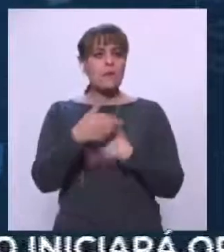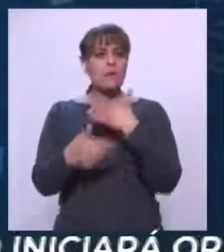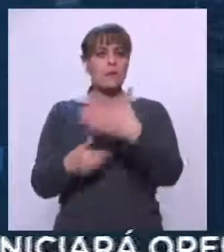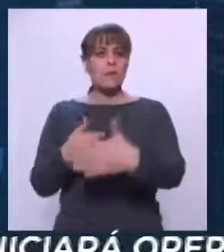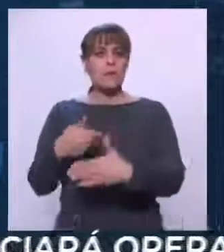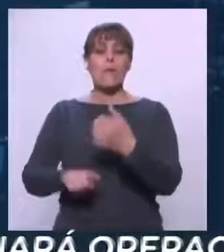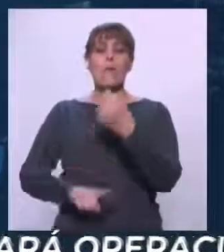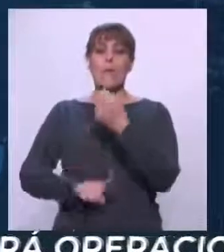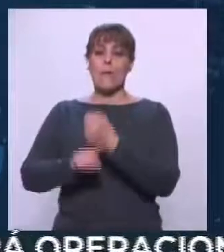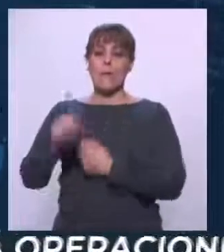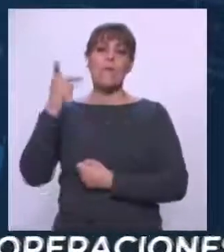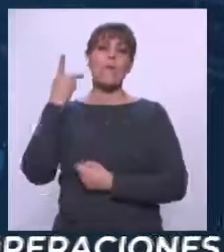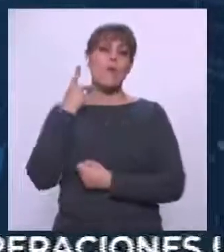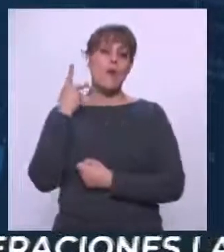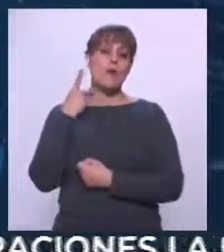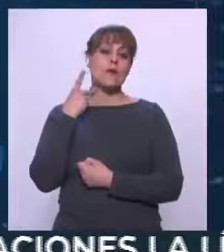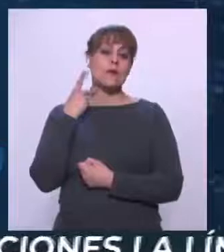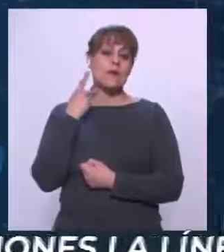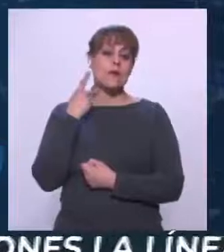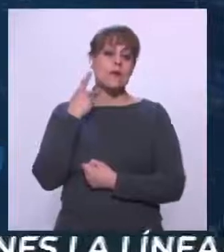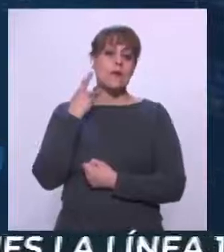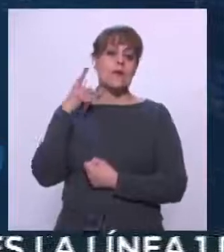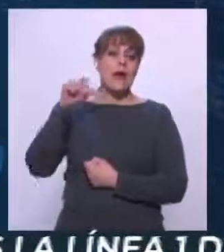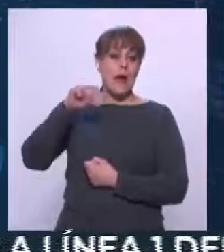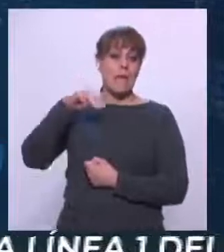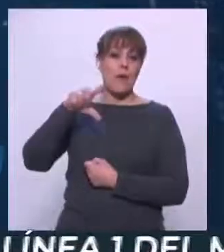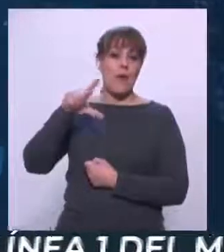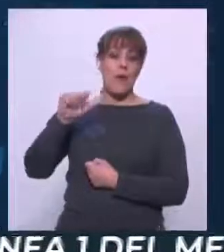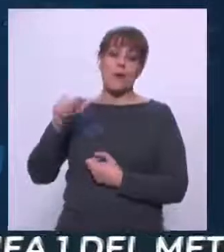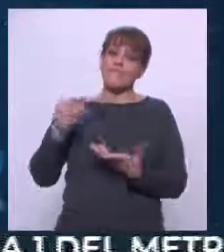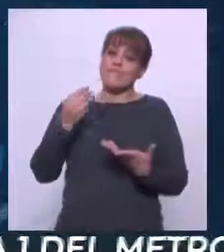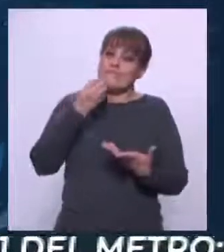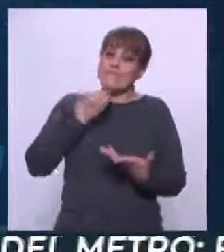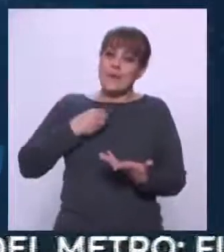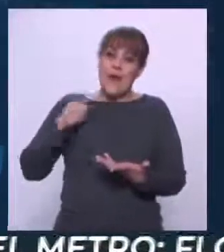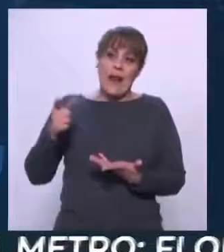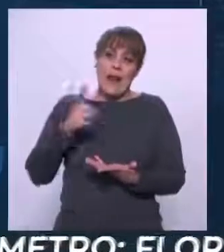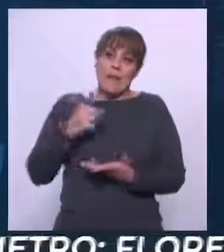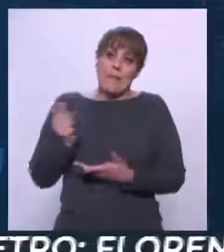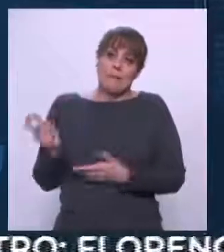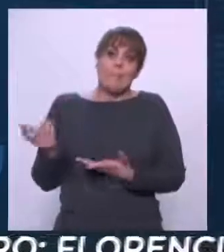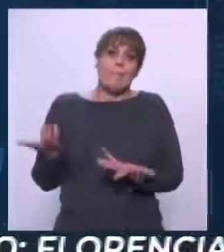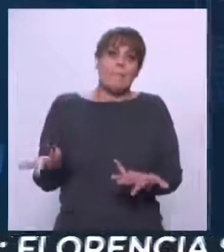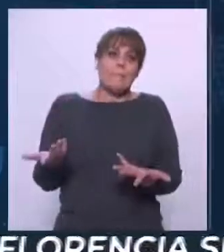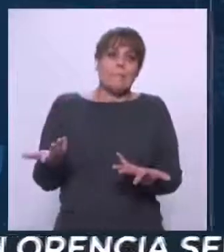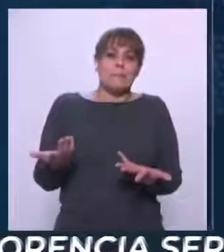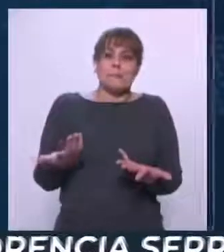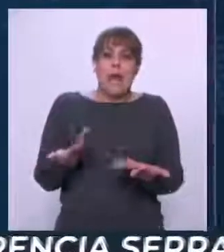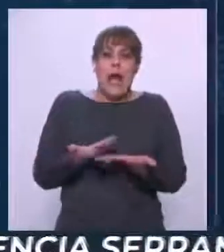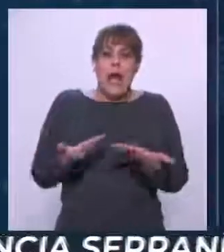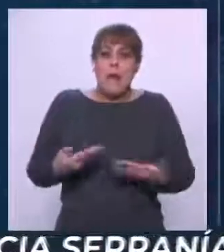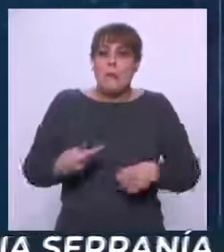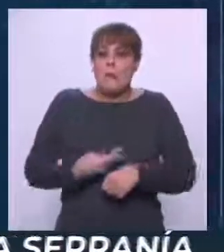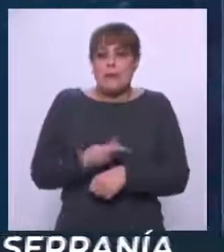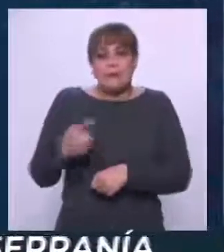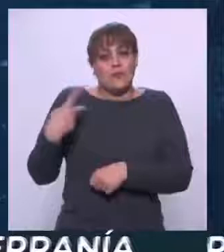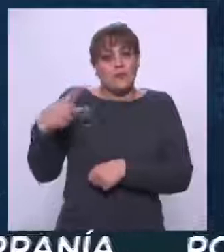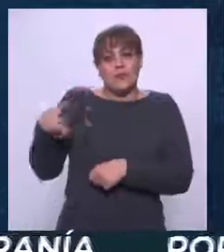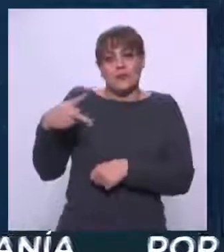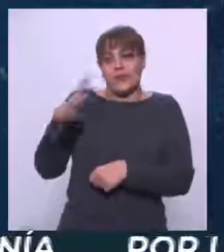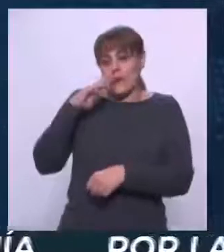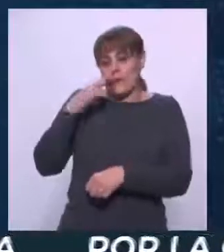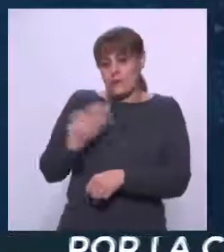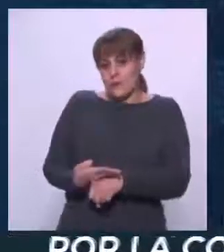propio presidente López Obrador las va a pagar porque él finalmente, aunque no